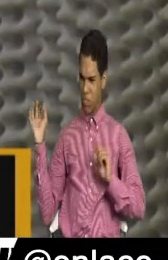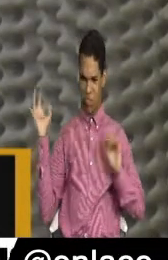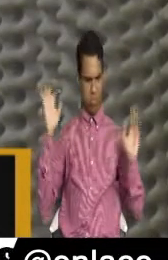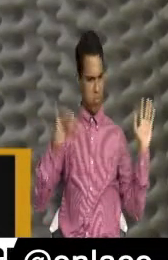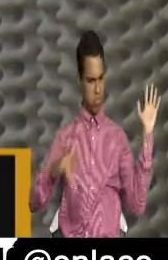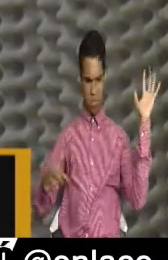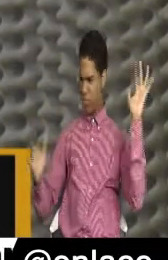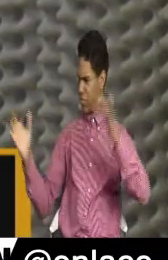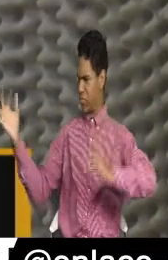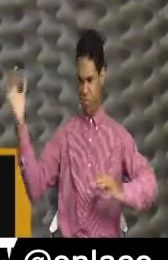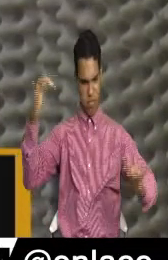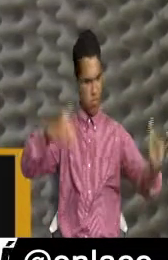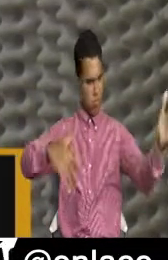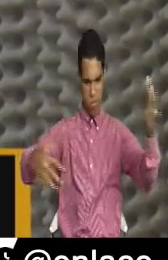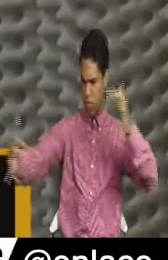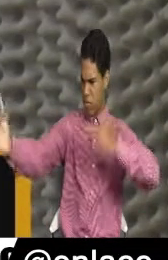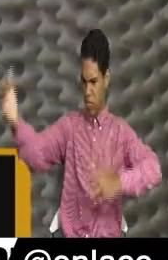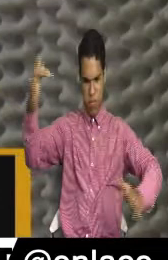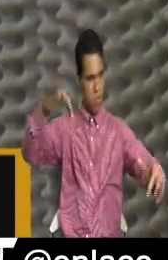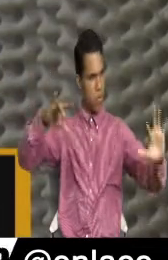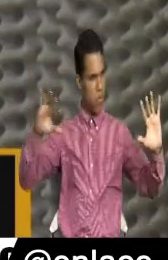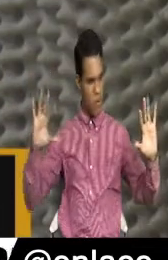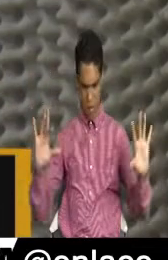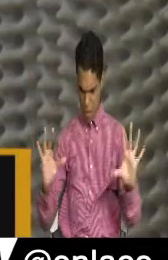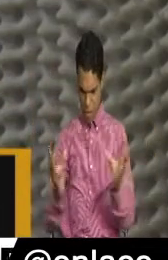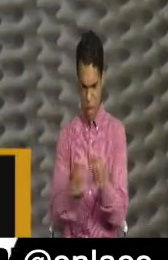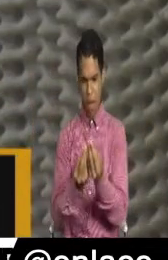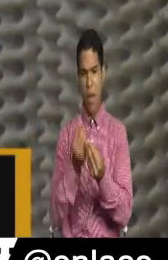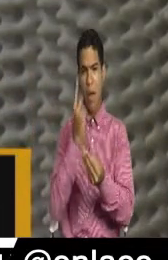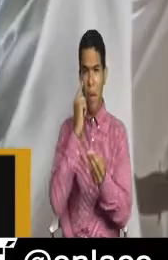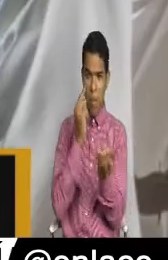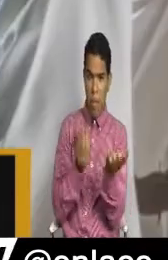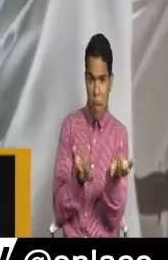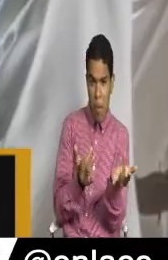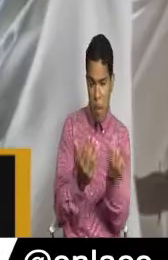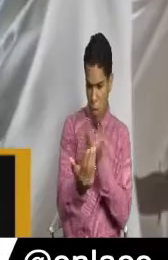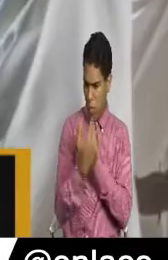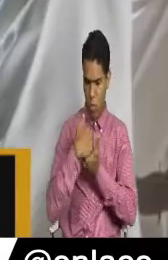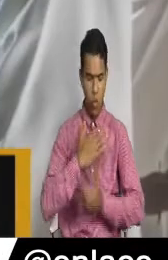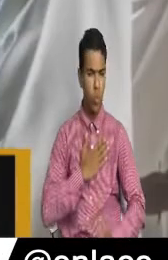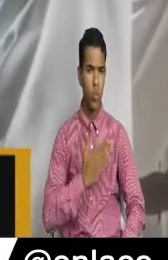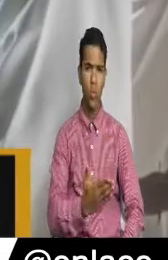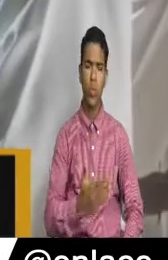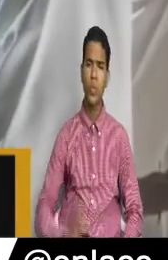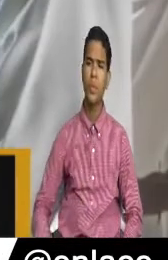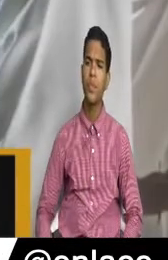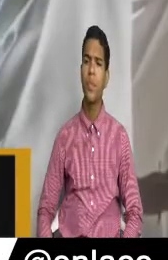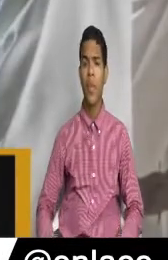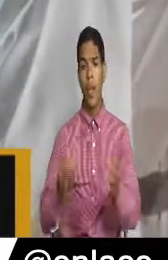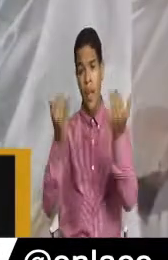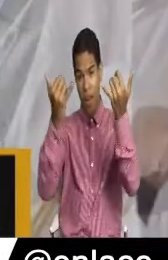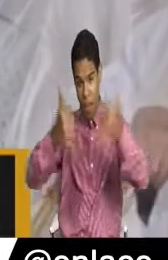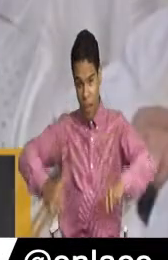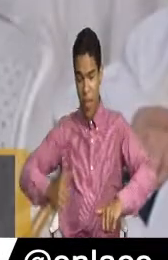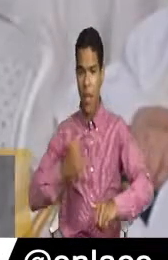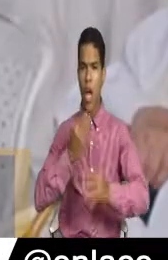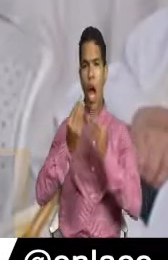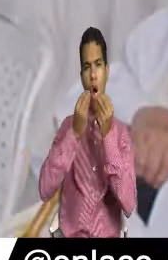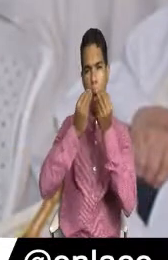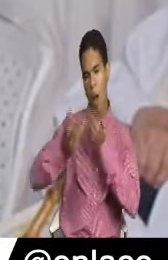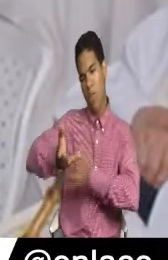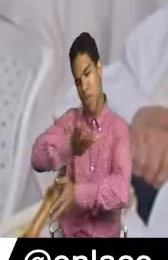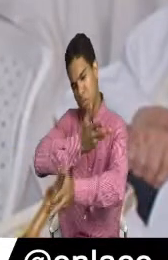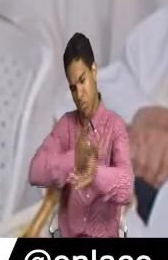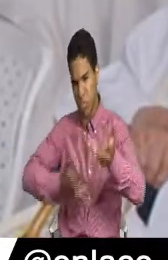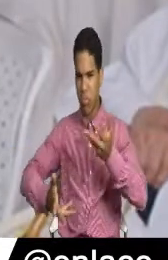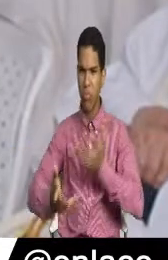de Barranca Bermeja. De tal manera que allí los esperamos a todos. Al término de la celebración eucarística habrá un compartir con la feligresía de